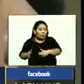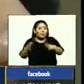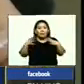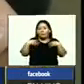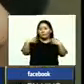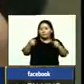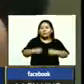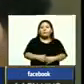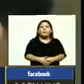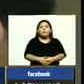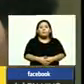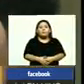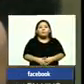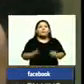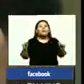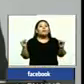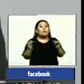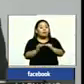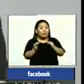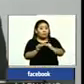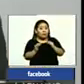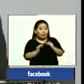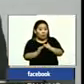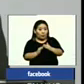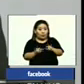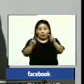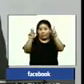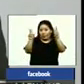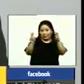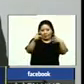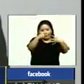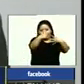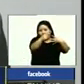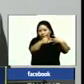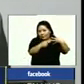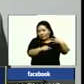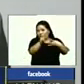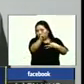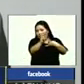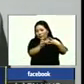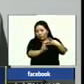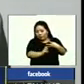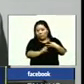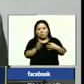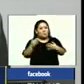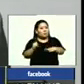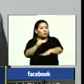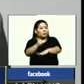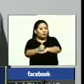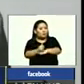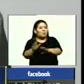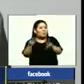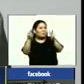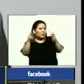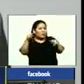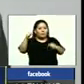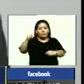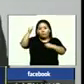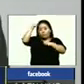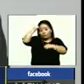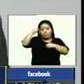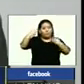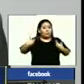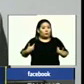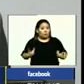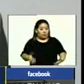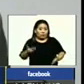Salud. Además con la intervención en los ejes de trabajo establecidos y orientados a humanizar, los servicios